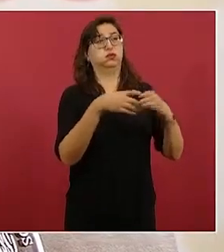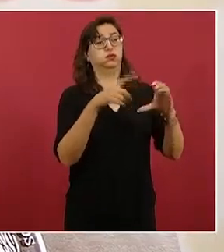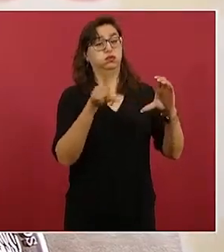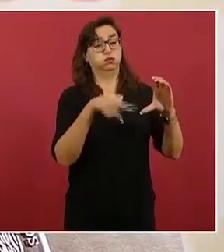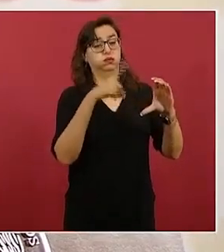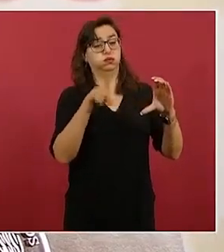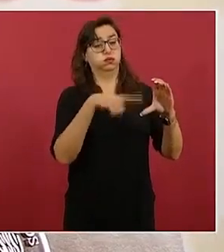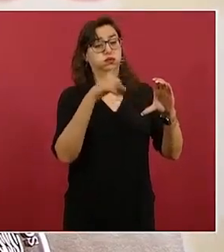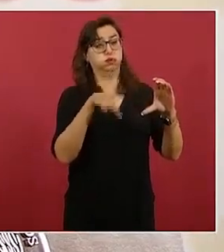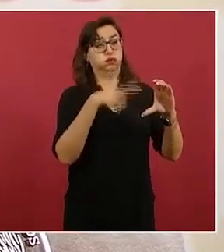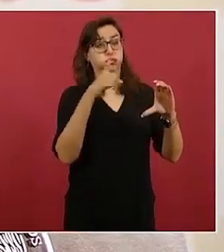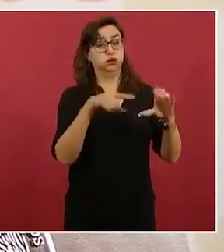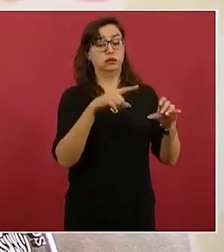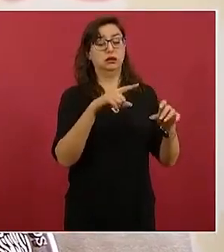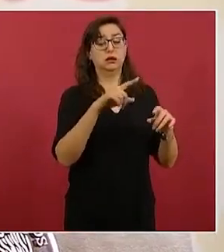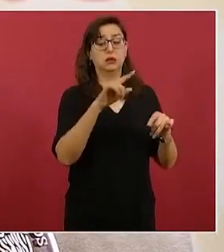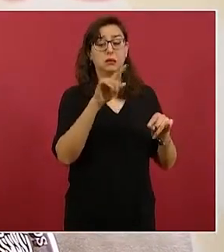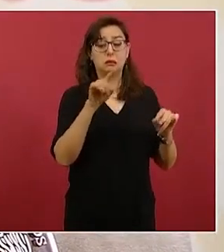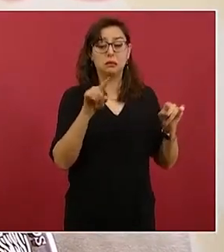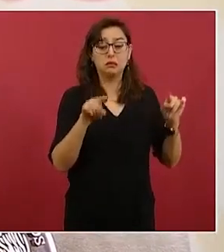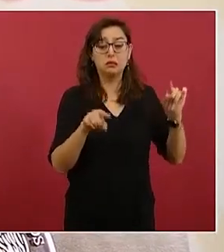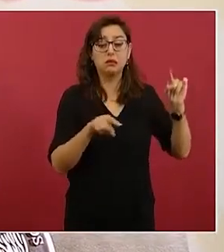para echarlas a andar,